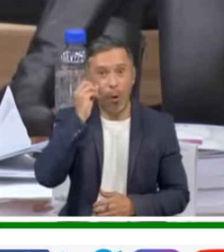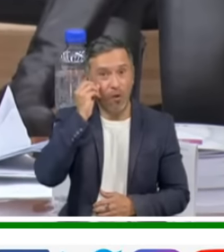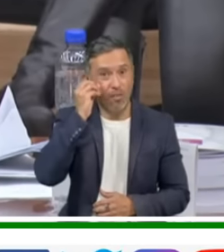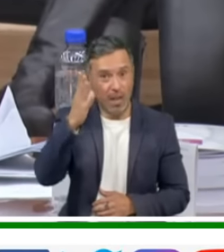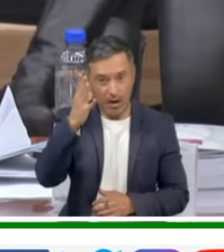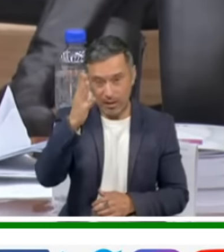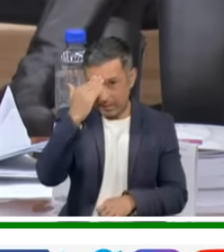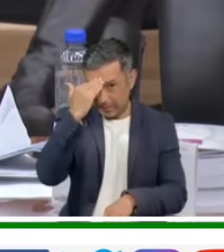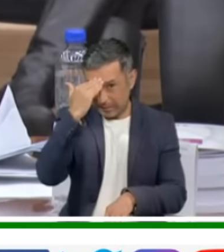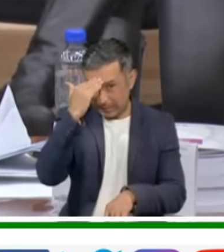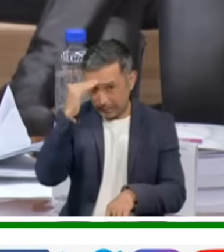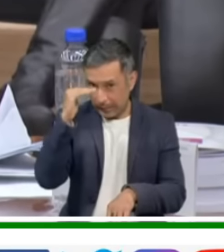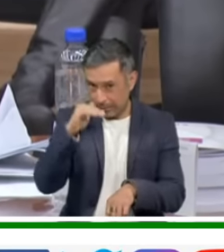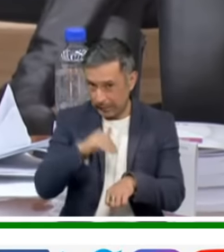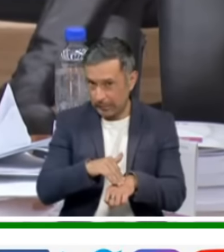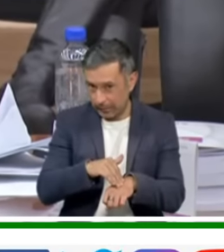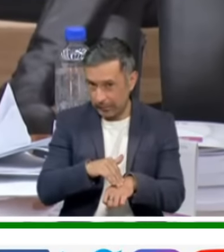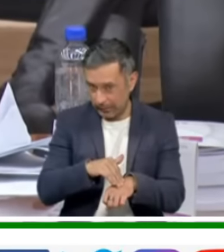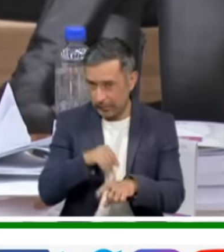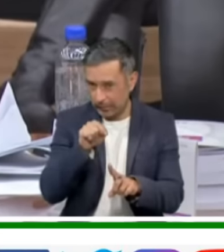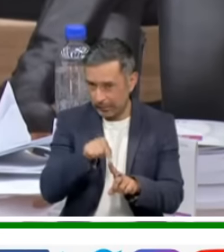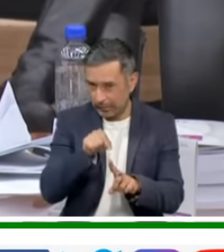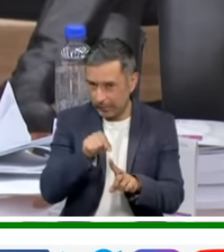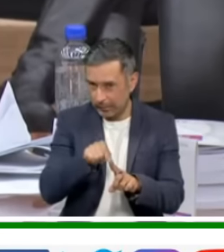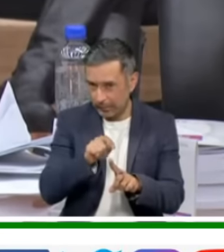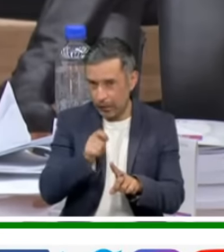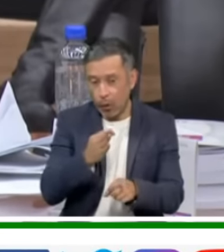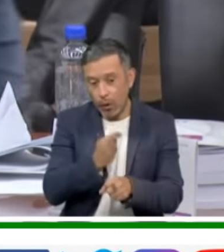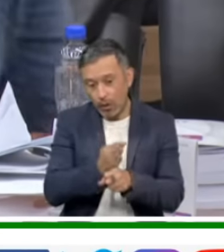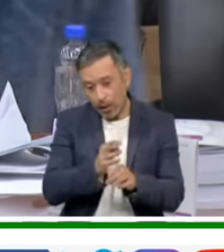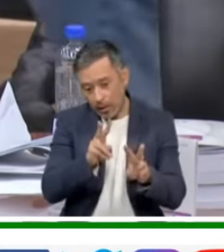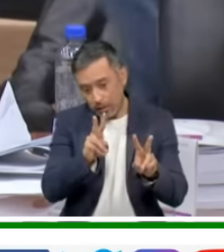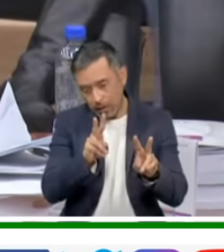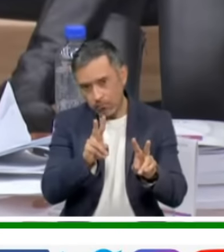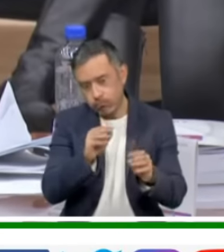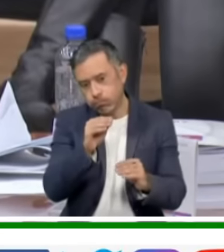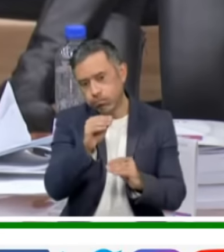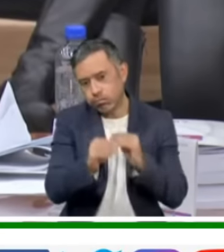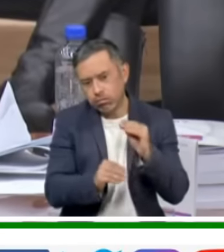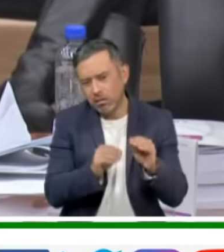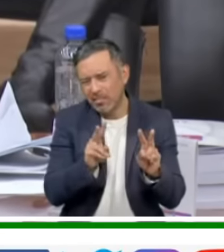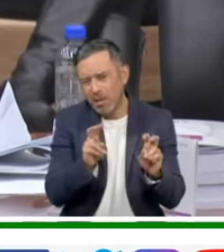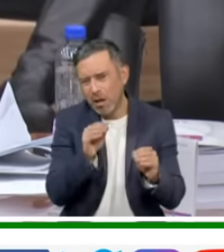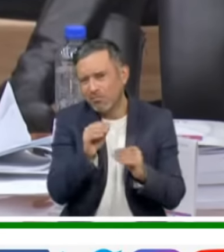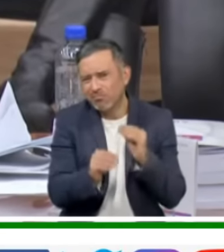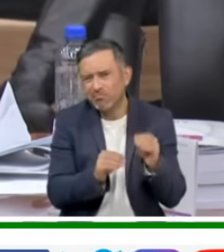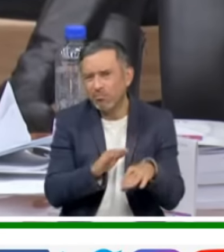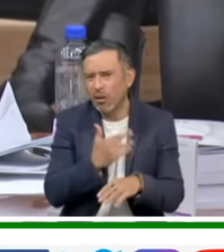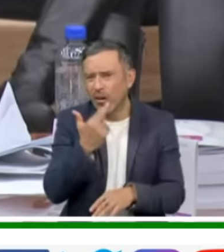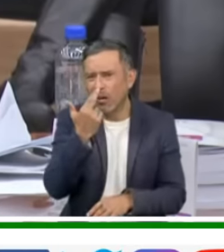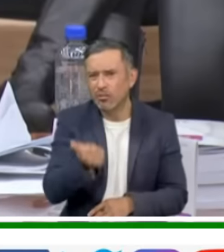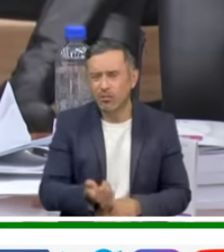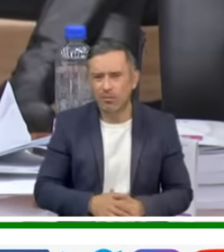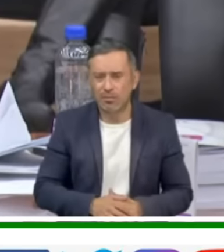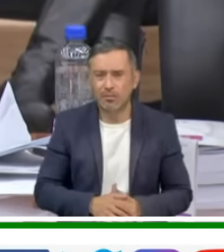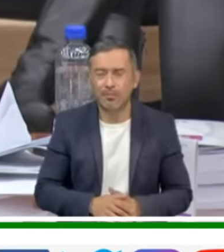que el principio de este debate pues se